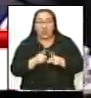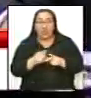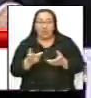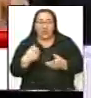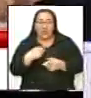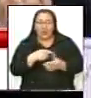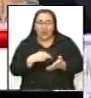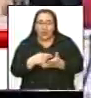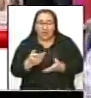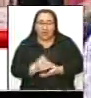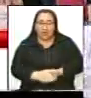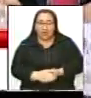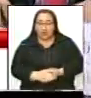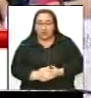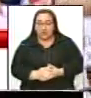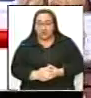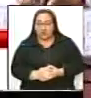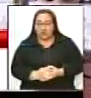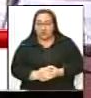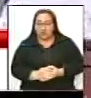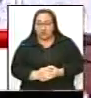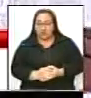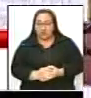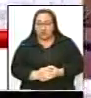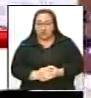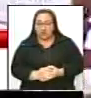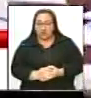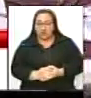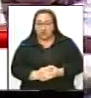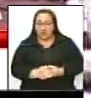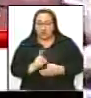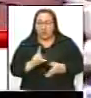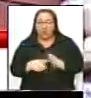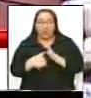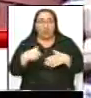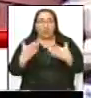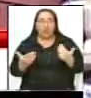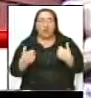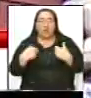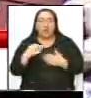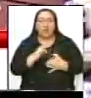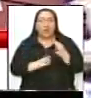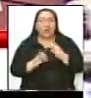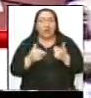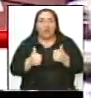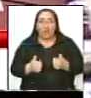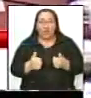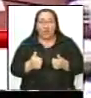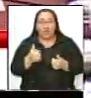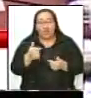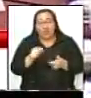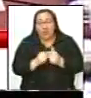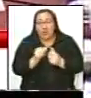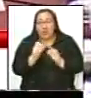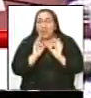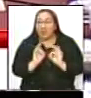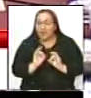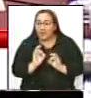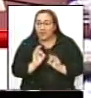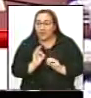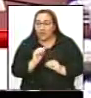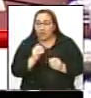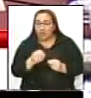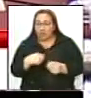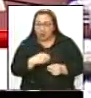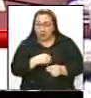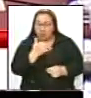nuestro endeudamiento, porque si no tendríamos el problema de no poder conseguir financiamiento adecuado y correr el riesgo de situaciones como